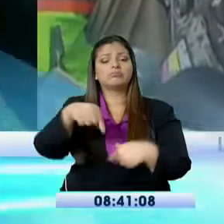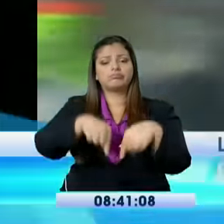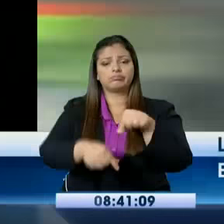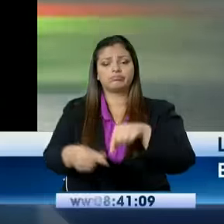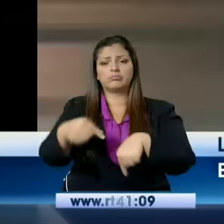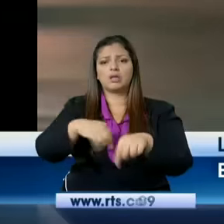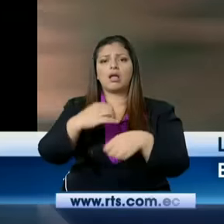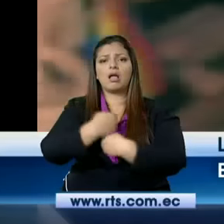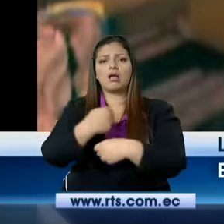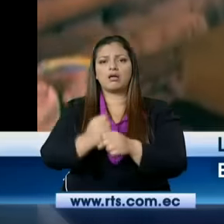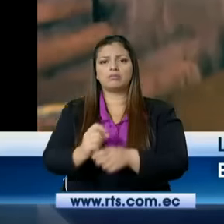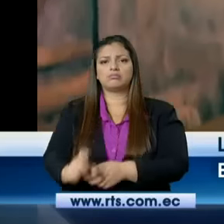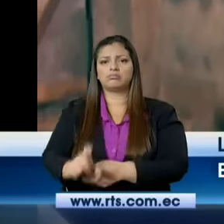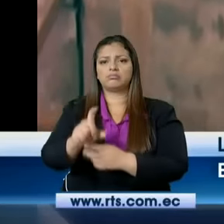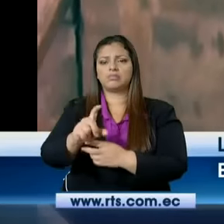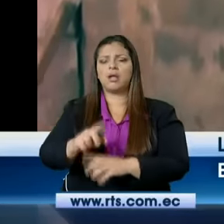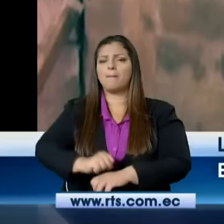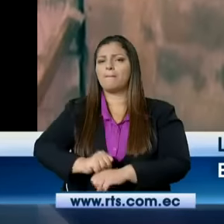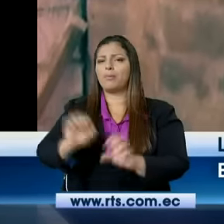de las camaretas.